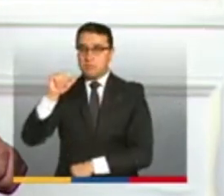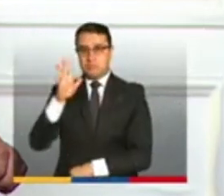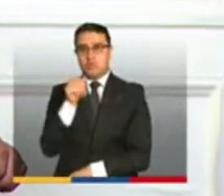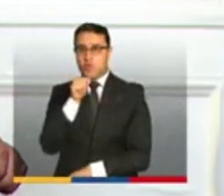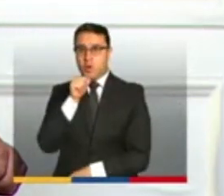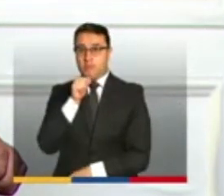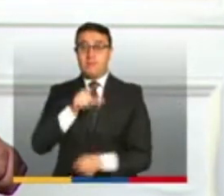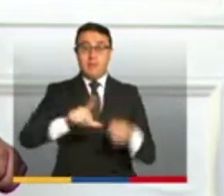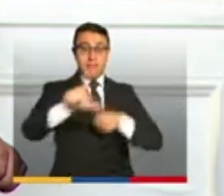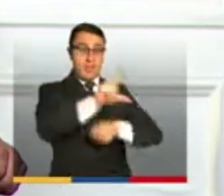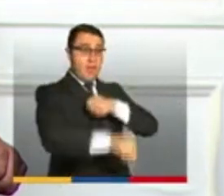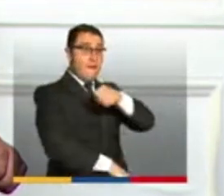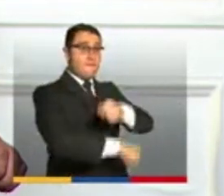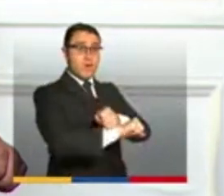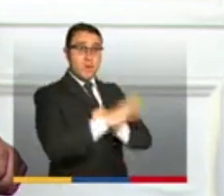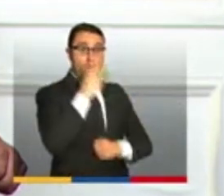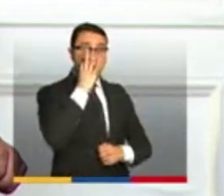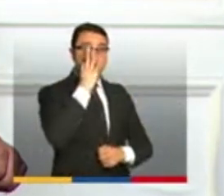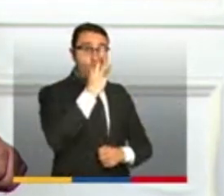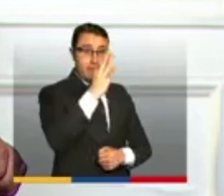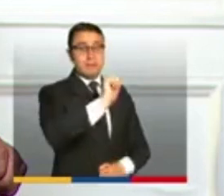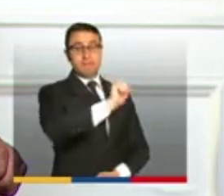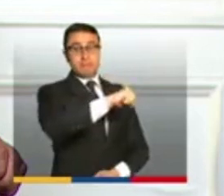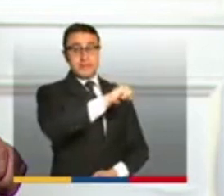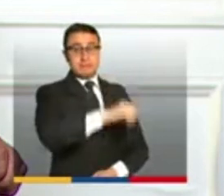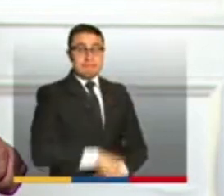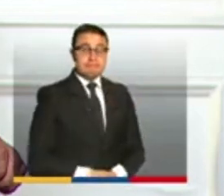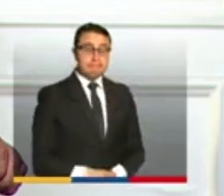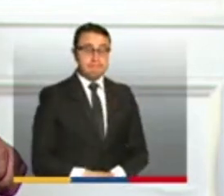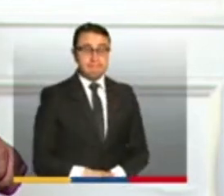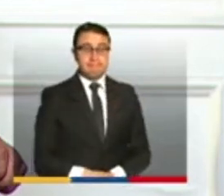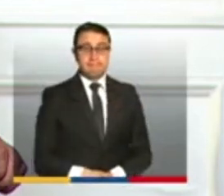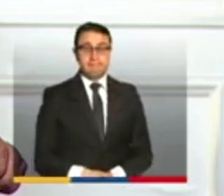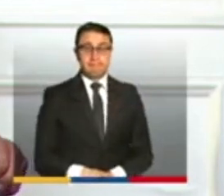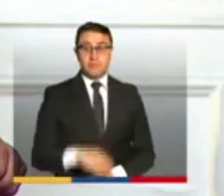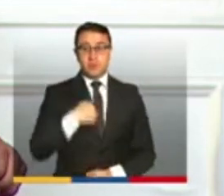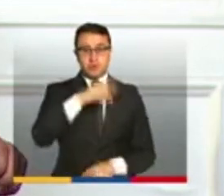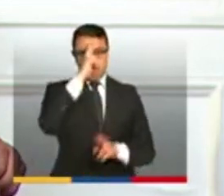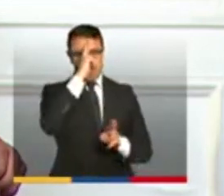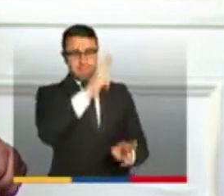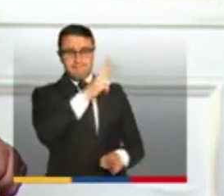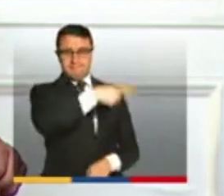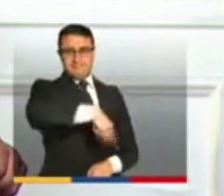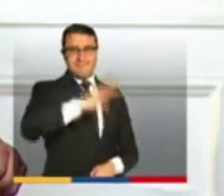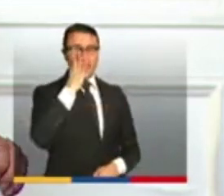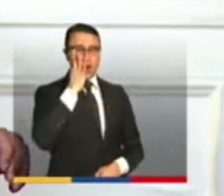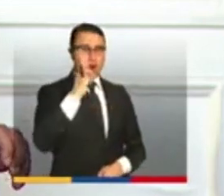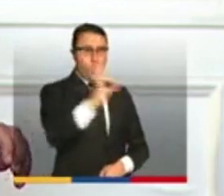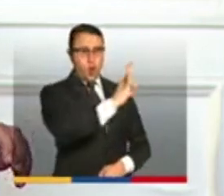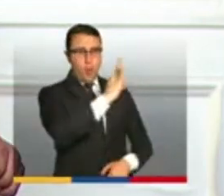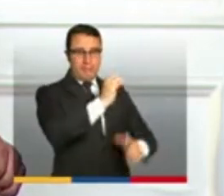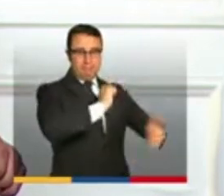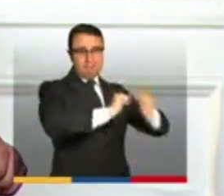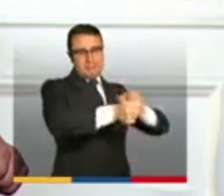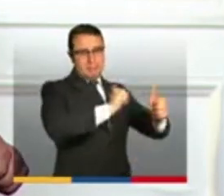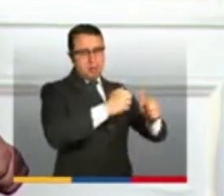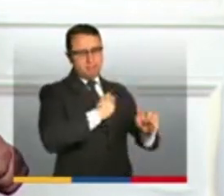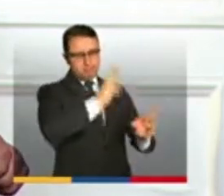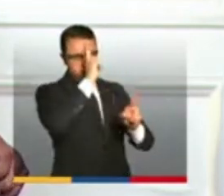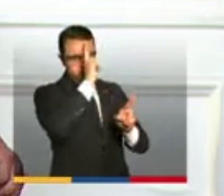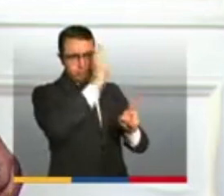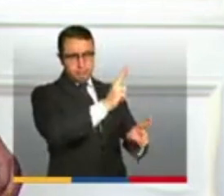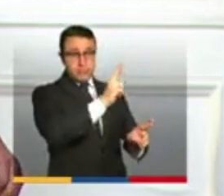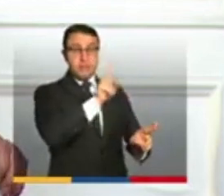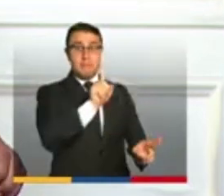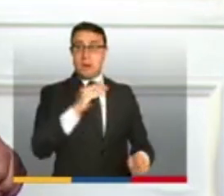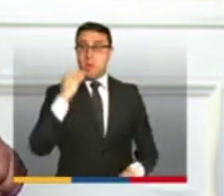fútbol masculino, con el debido respeto con los muchachos que practican el deporte, pues las muchachas han